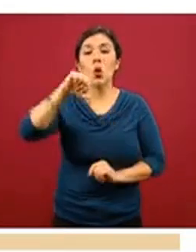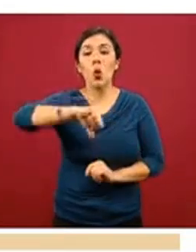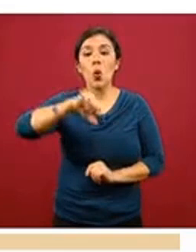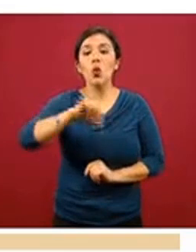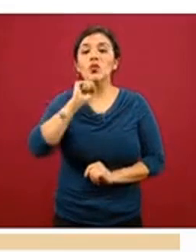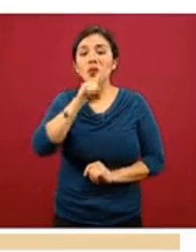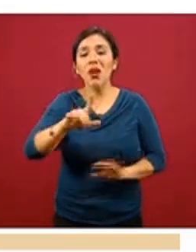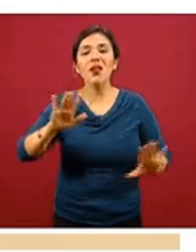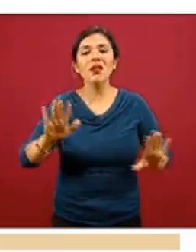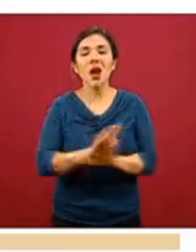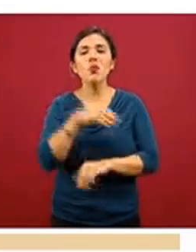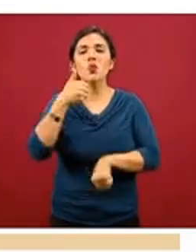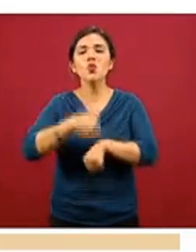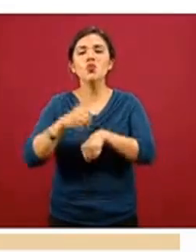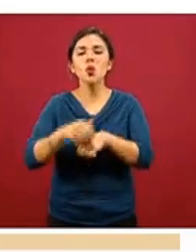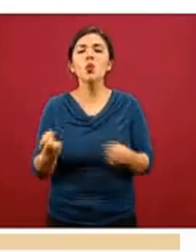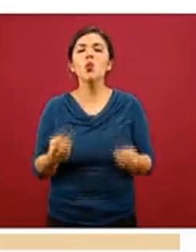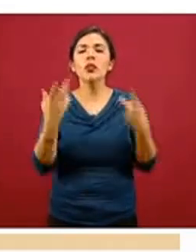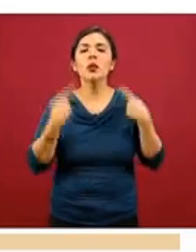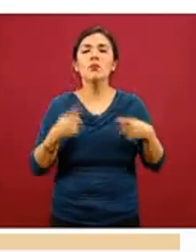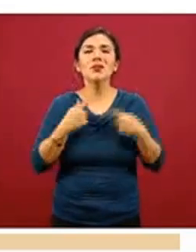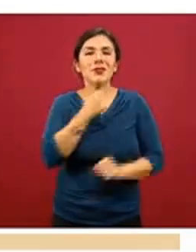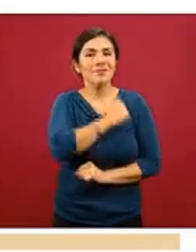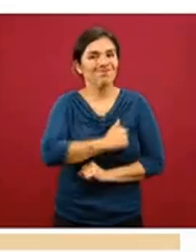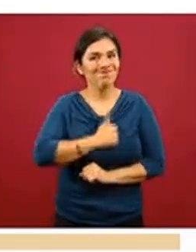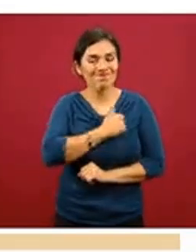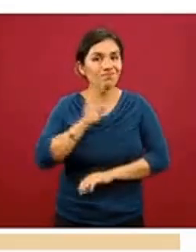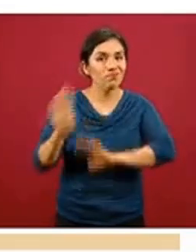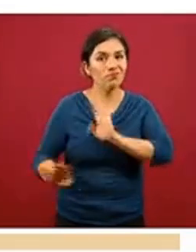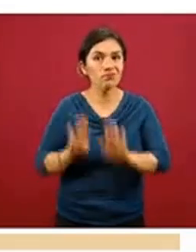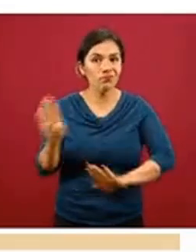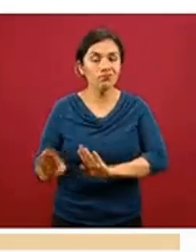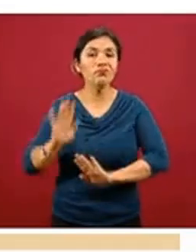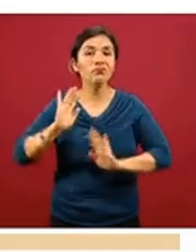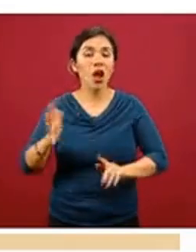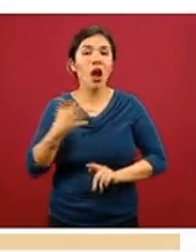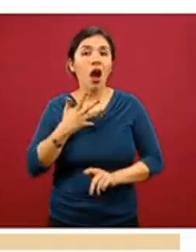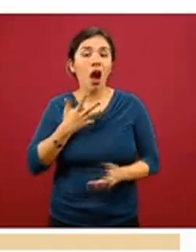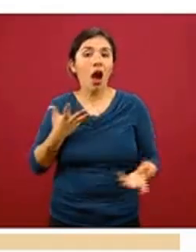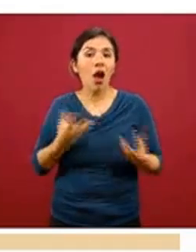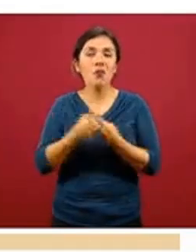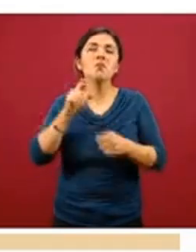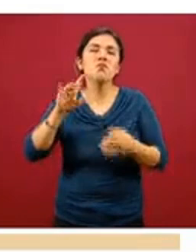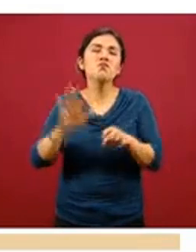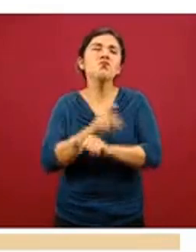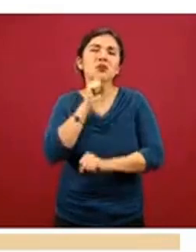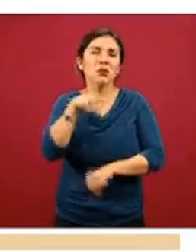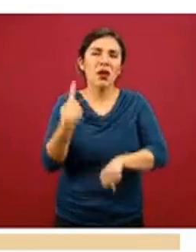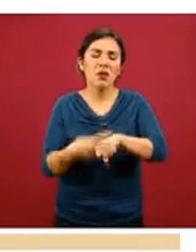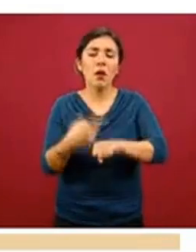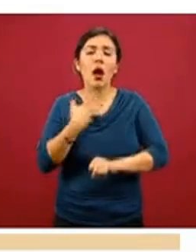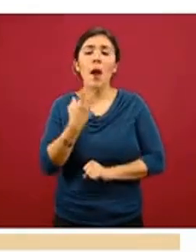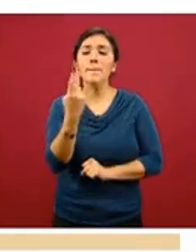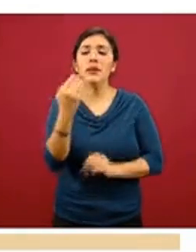hoy también actualizamos el número de personas que lamentablemente han fallecido a consecuencia de la enfermedad,